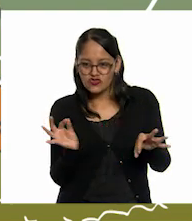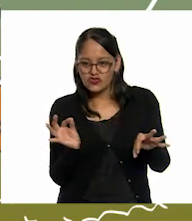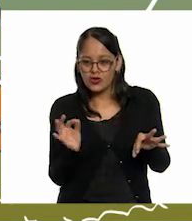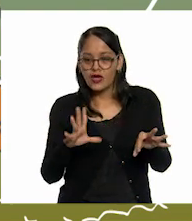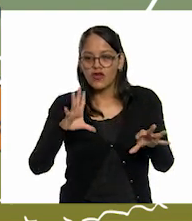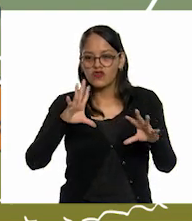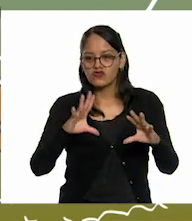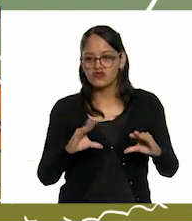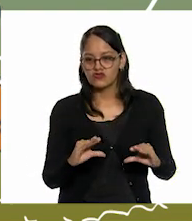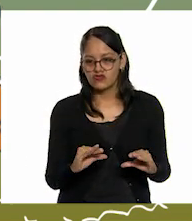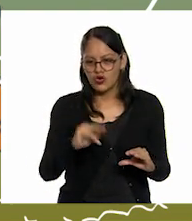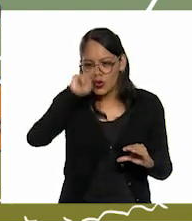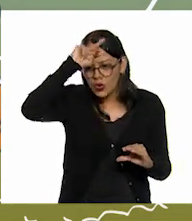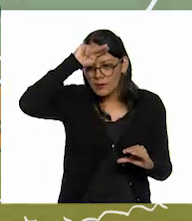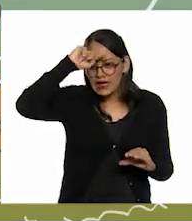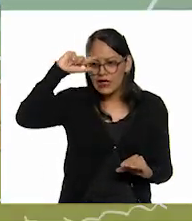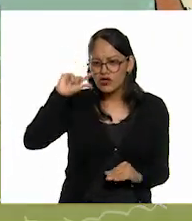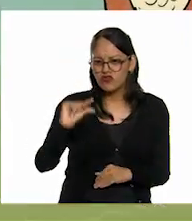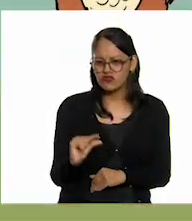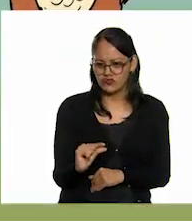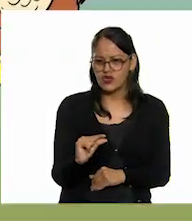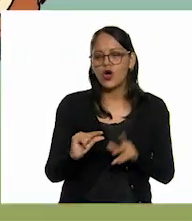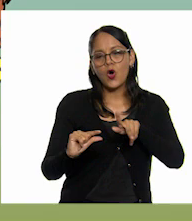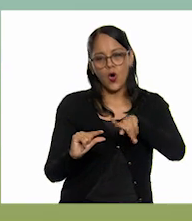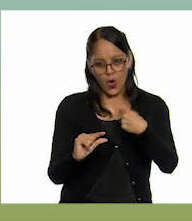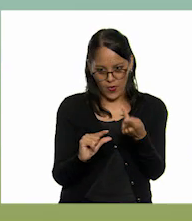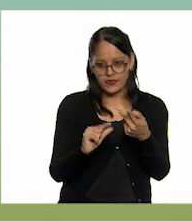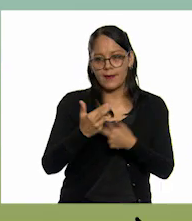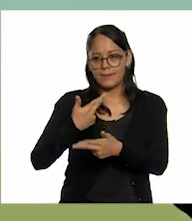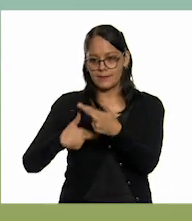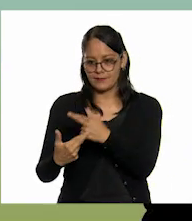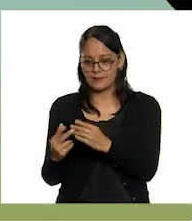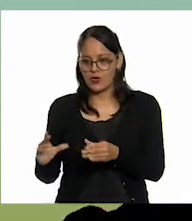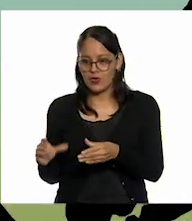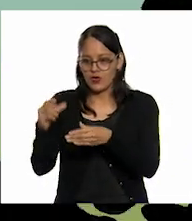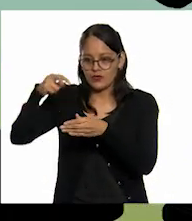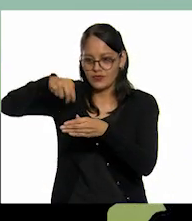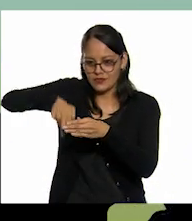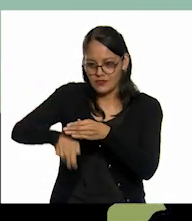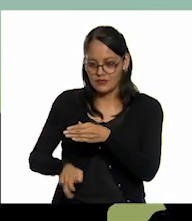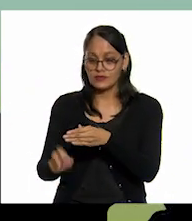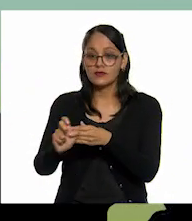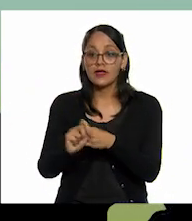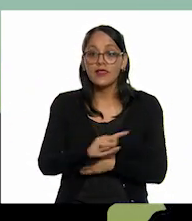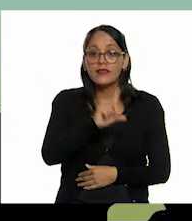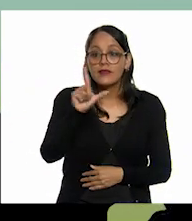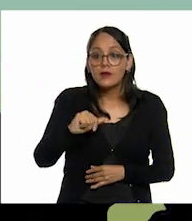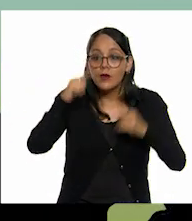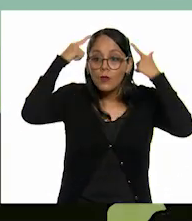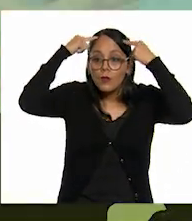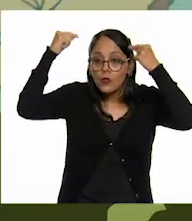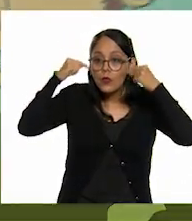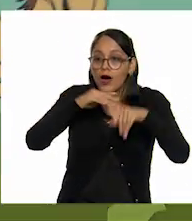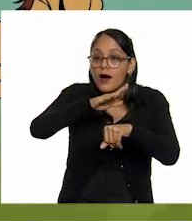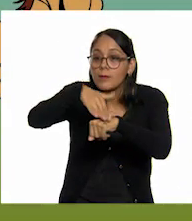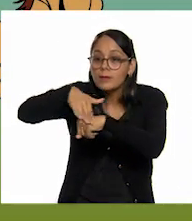chiquita y pudo volver a su agujero. Entonces el búho les dijo a todos el secreto. Y así la jirafa fue